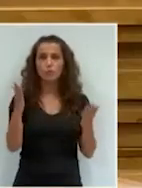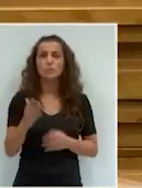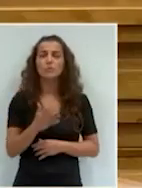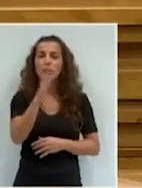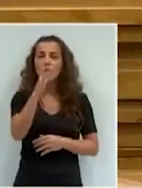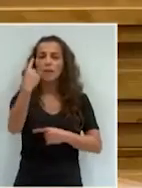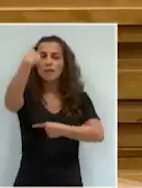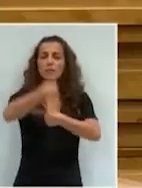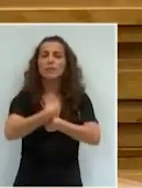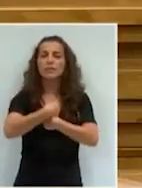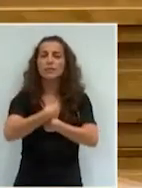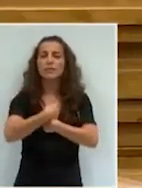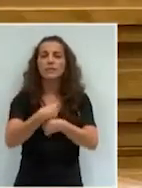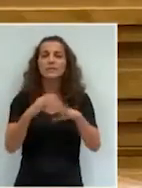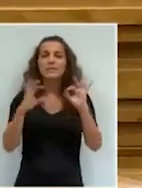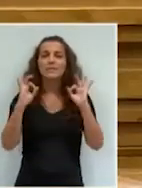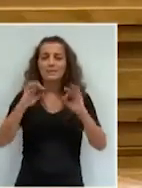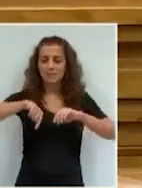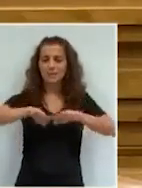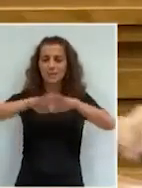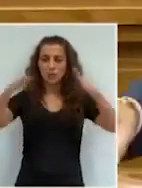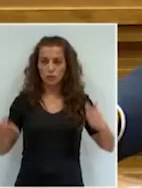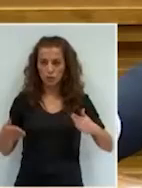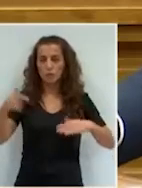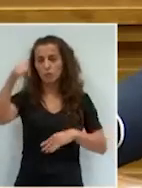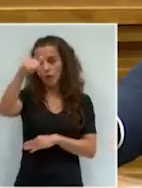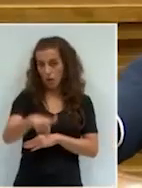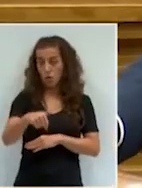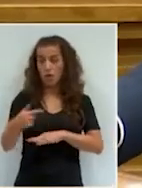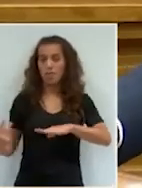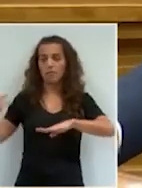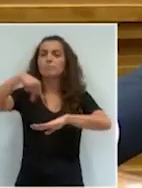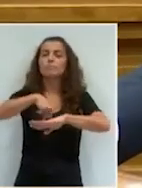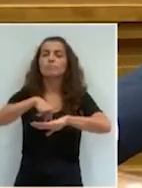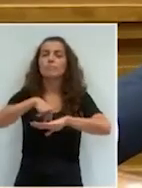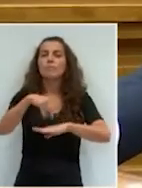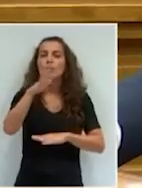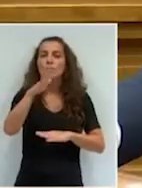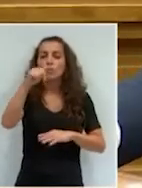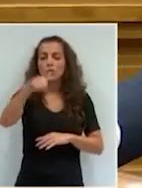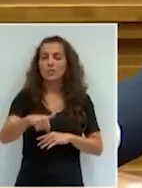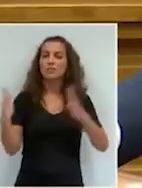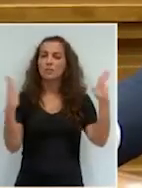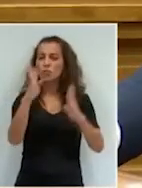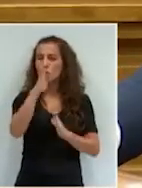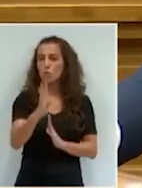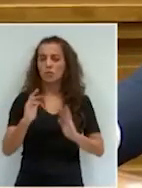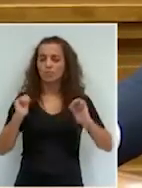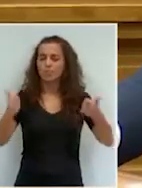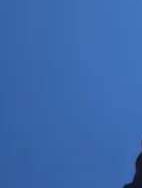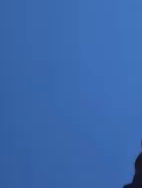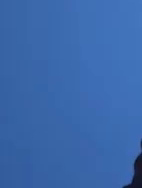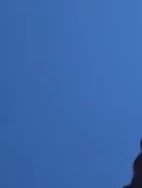importante para Castilla la Mancha Pero afirma que no lo Será porque el presidente de la junta ya ha decidido su posición junto al sanchismo